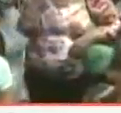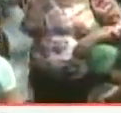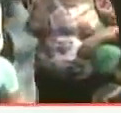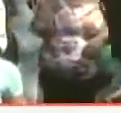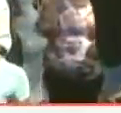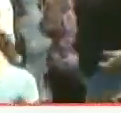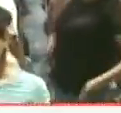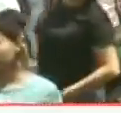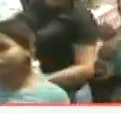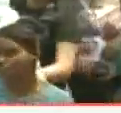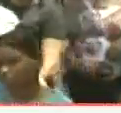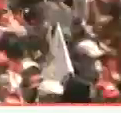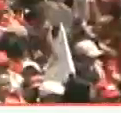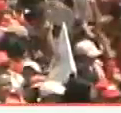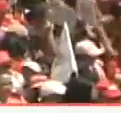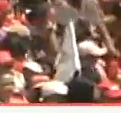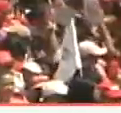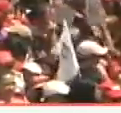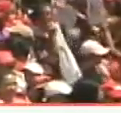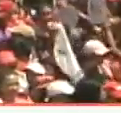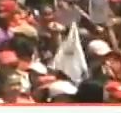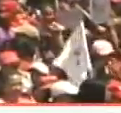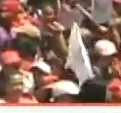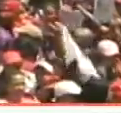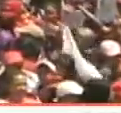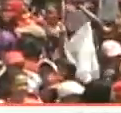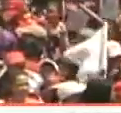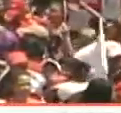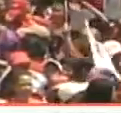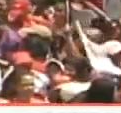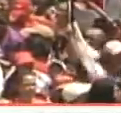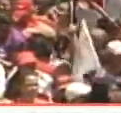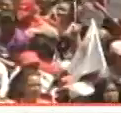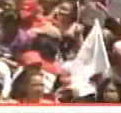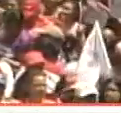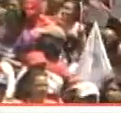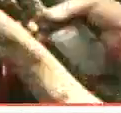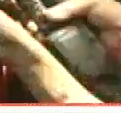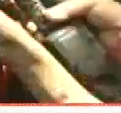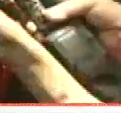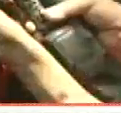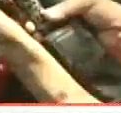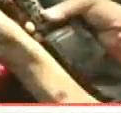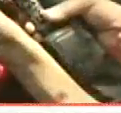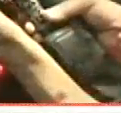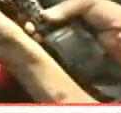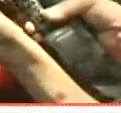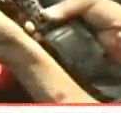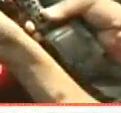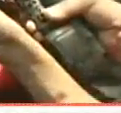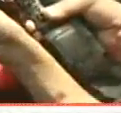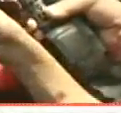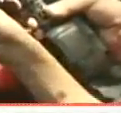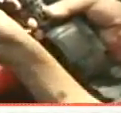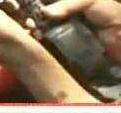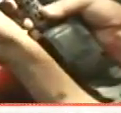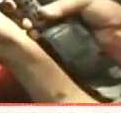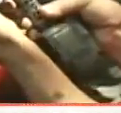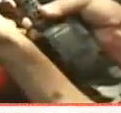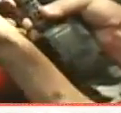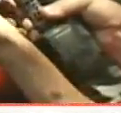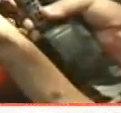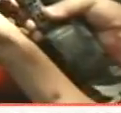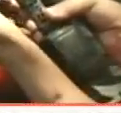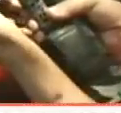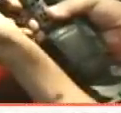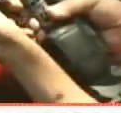con seguridad este año. No hay forma que ellos puedan impedir las elecciones. Lo intentaron impedir con la constituyente y el pueblo salió masivamente a votar